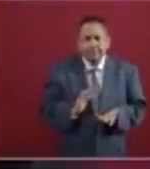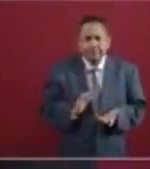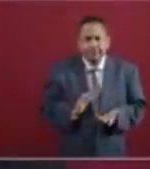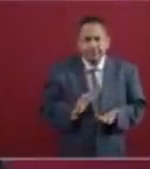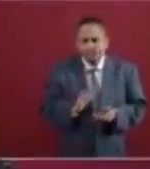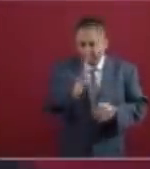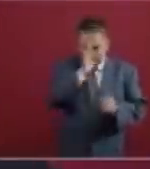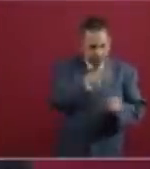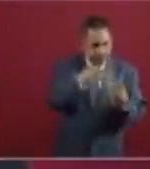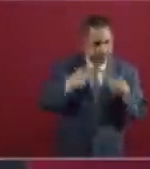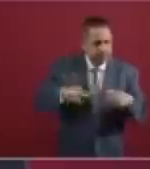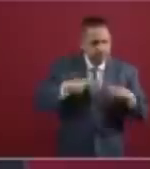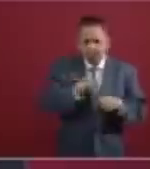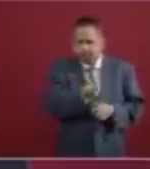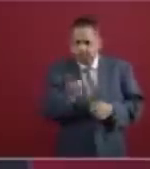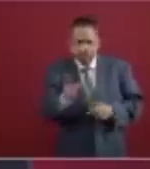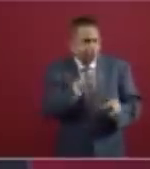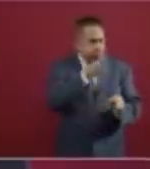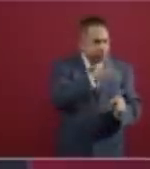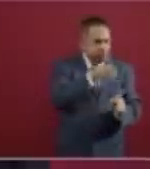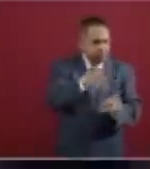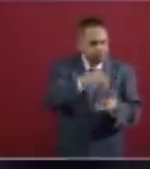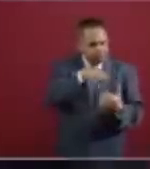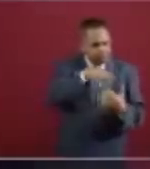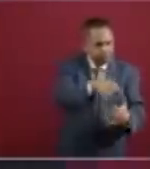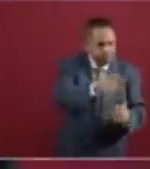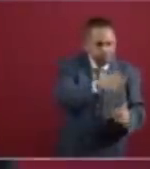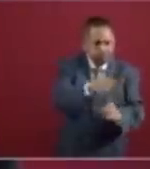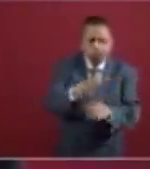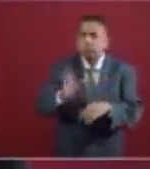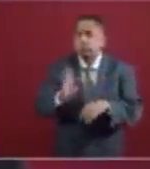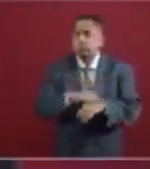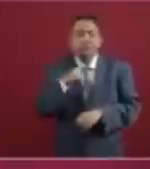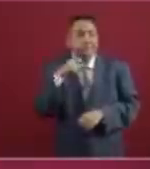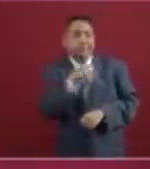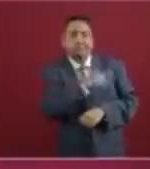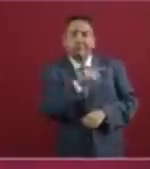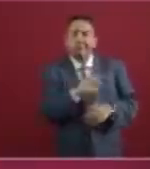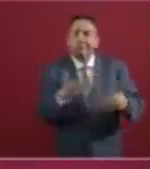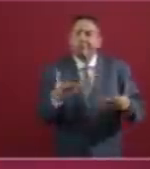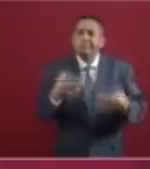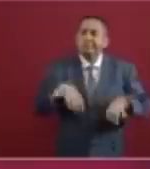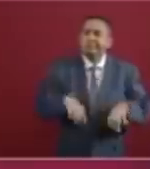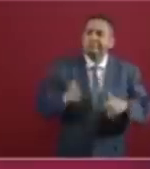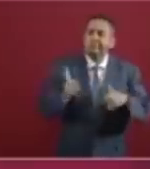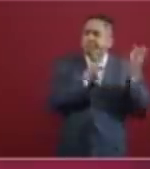de manera directa, porque se lo roban,